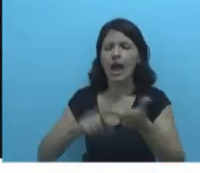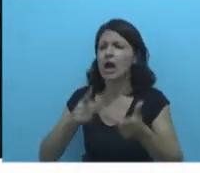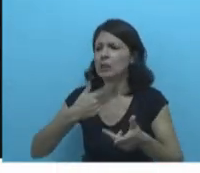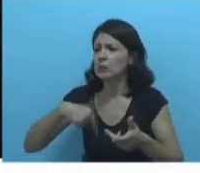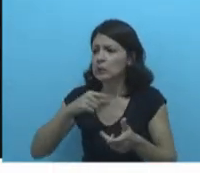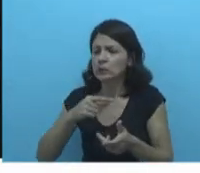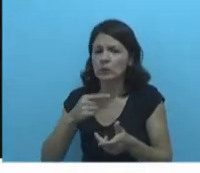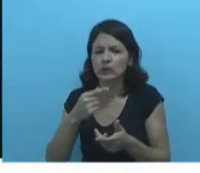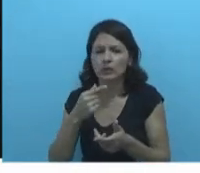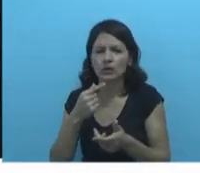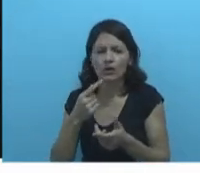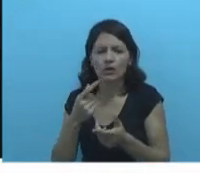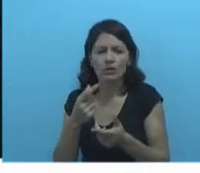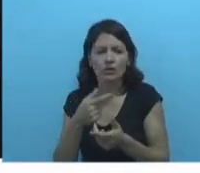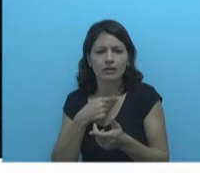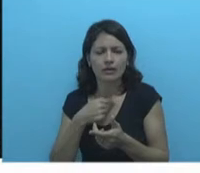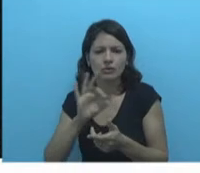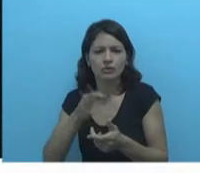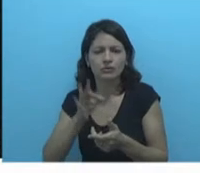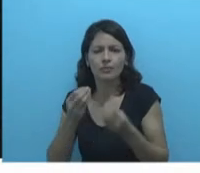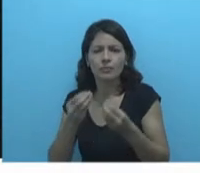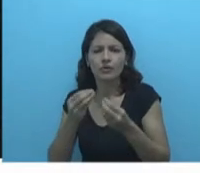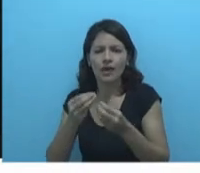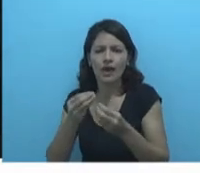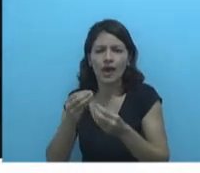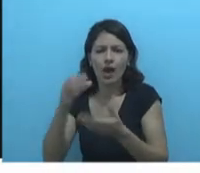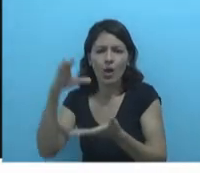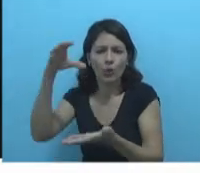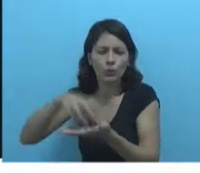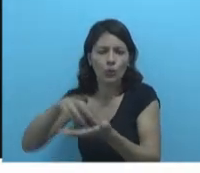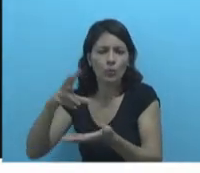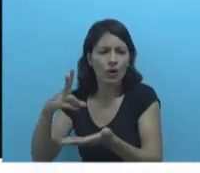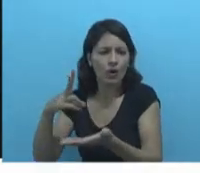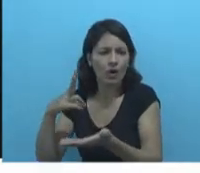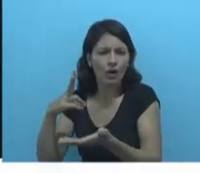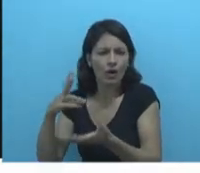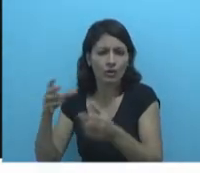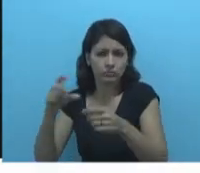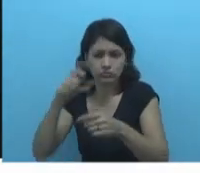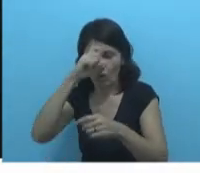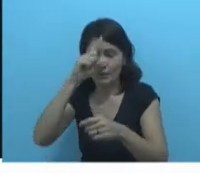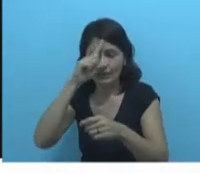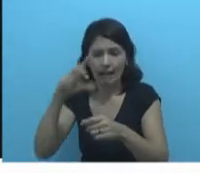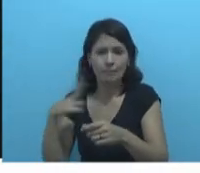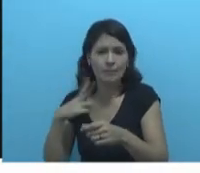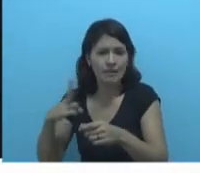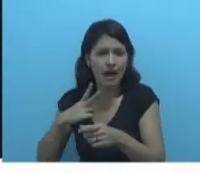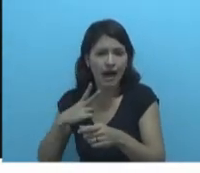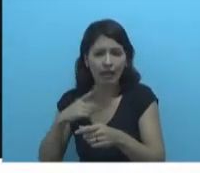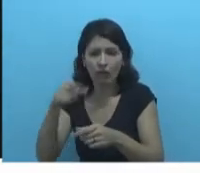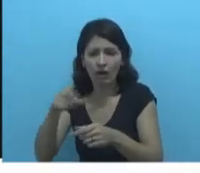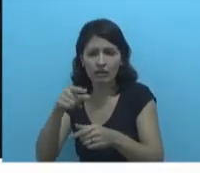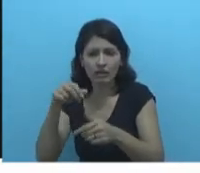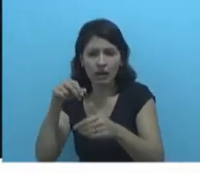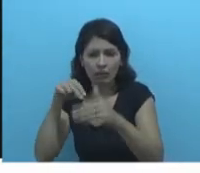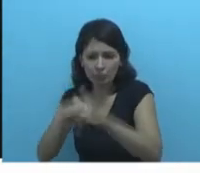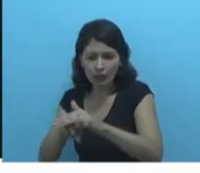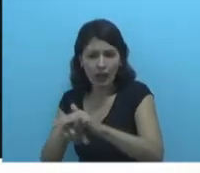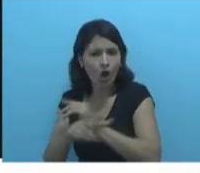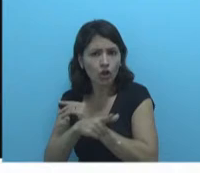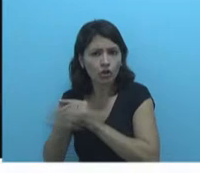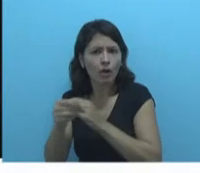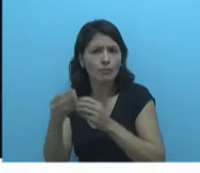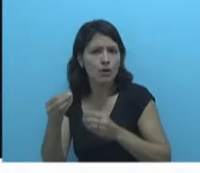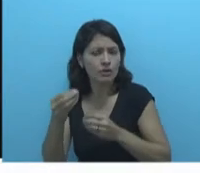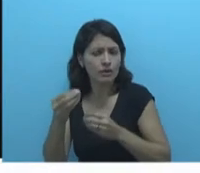resulta inadmisible que la provincia esté buscando camas en otras provincias para justamente atender pacientes COVID